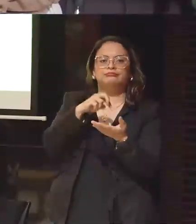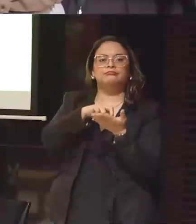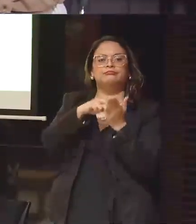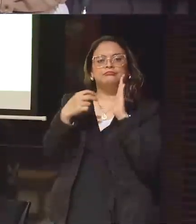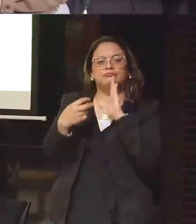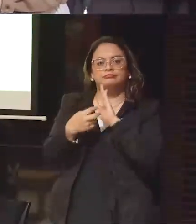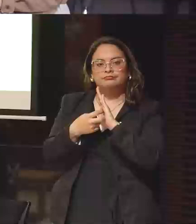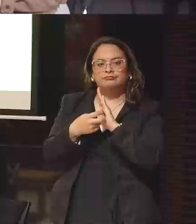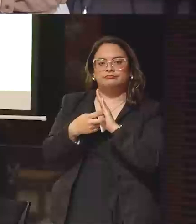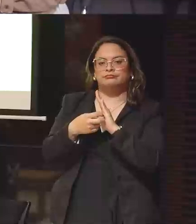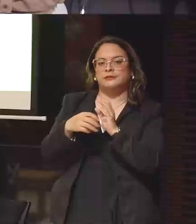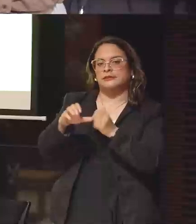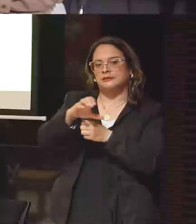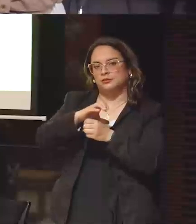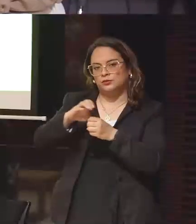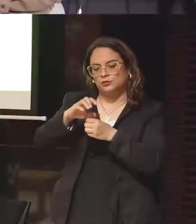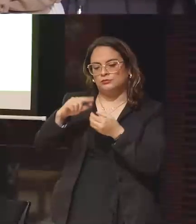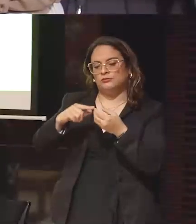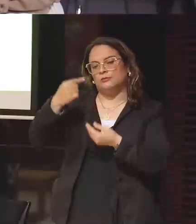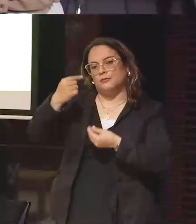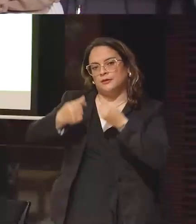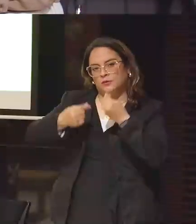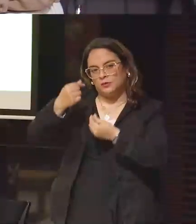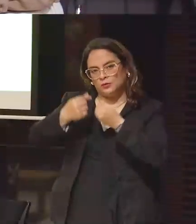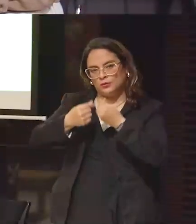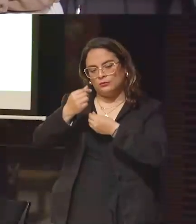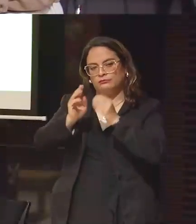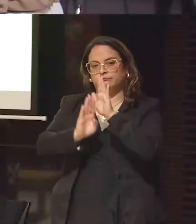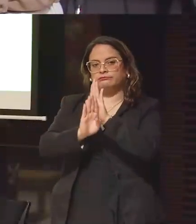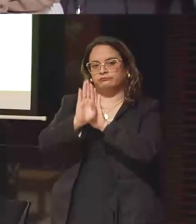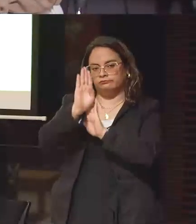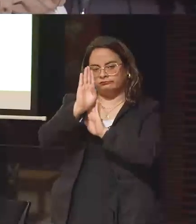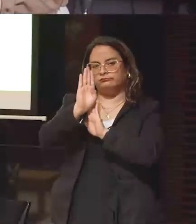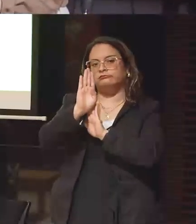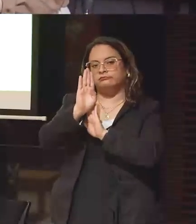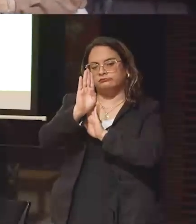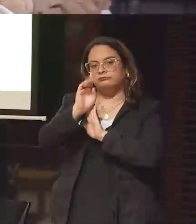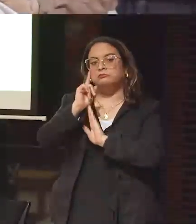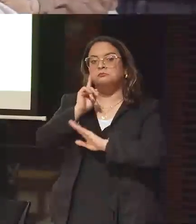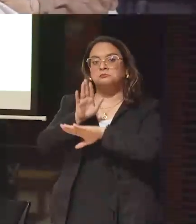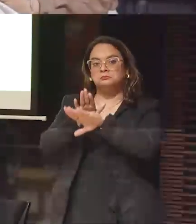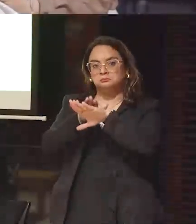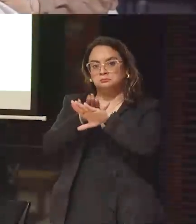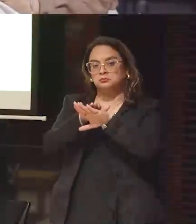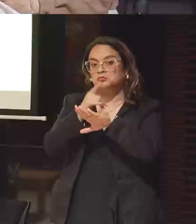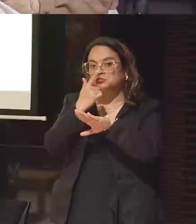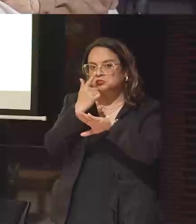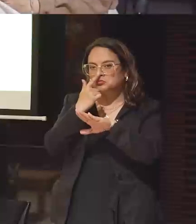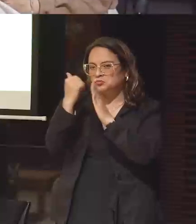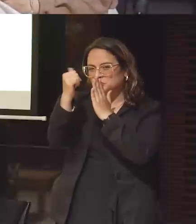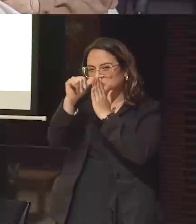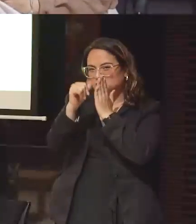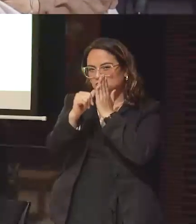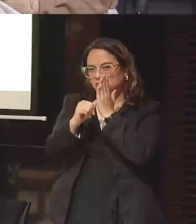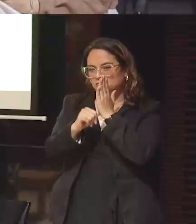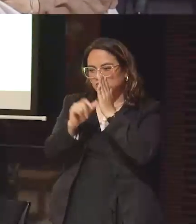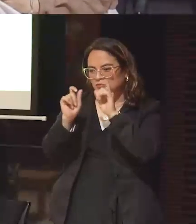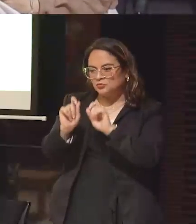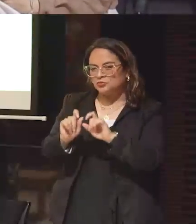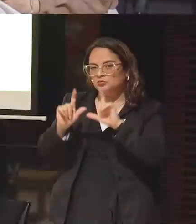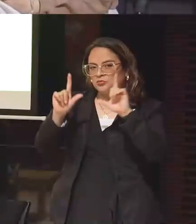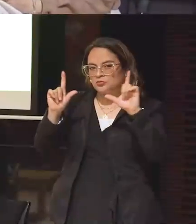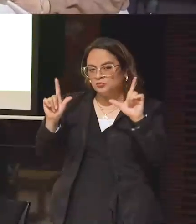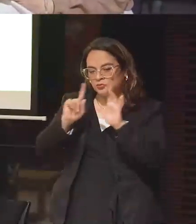el urbanismo, la economía y el desarrollo. Los invito a consultar toda la programación de